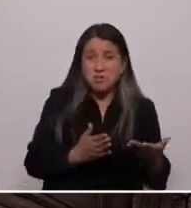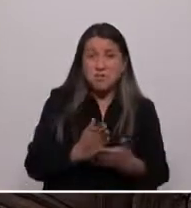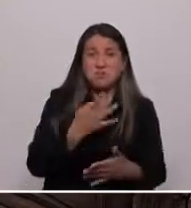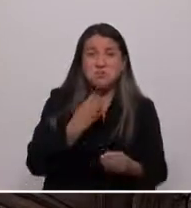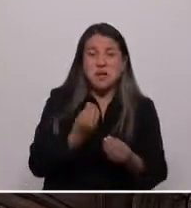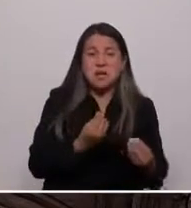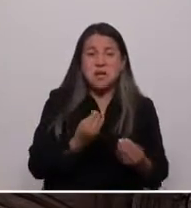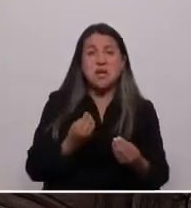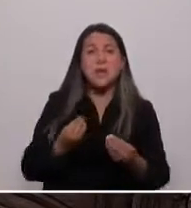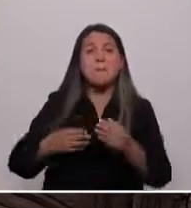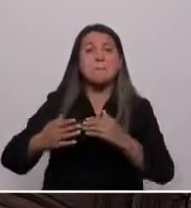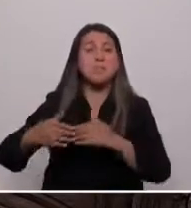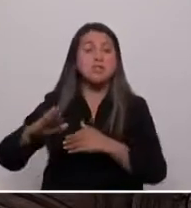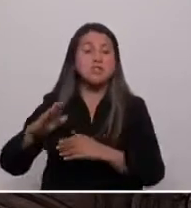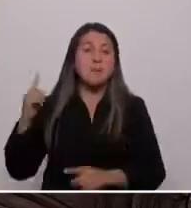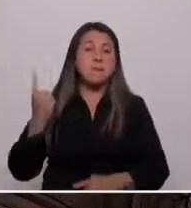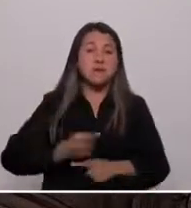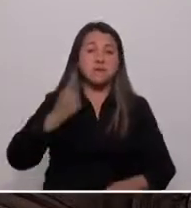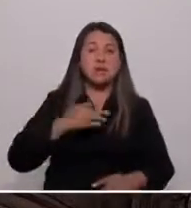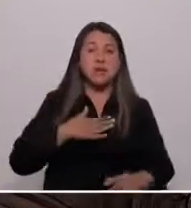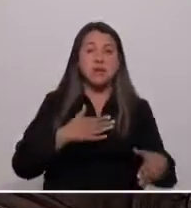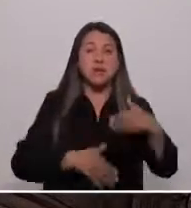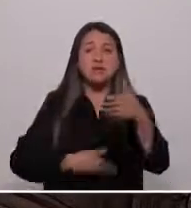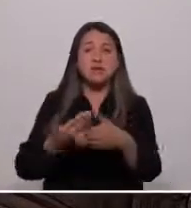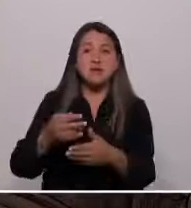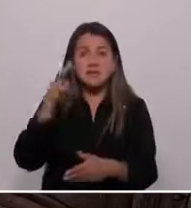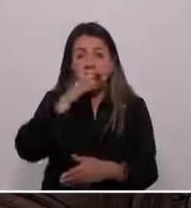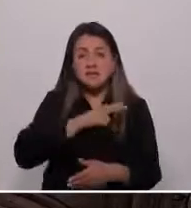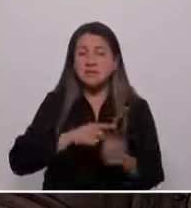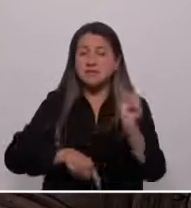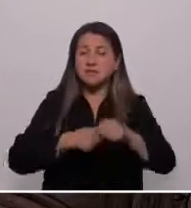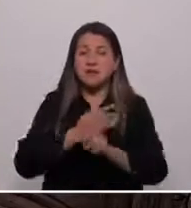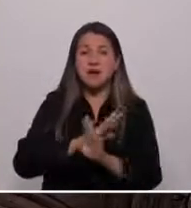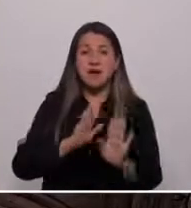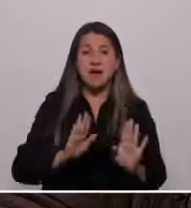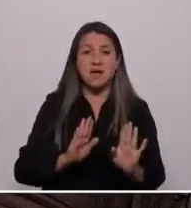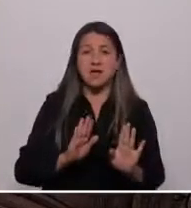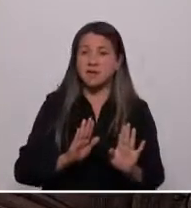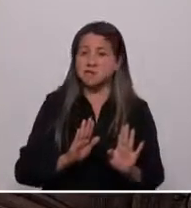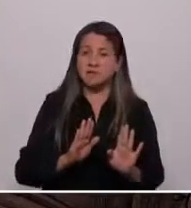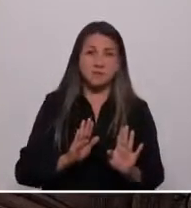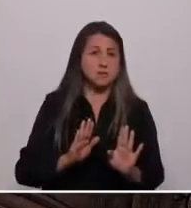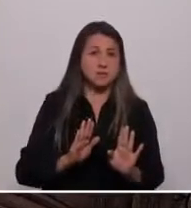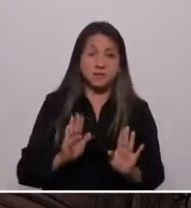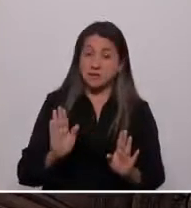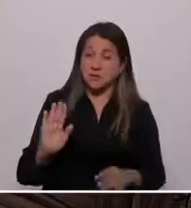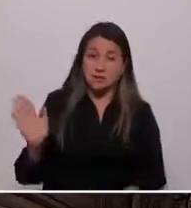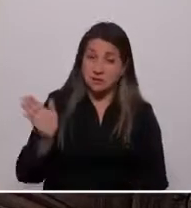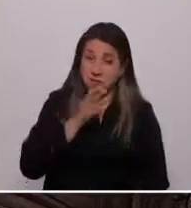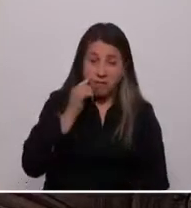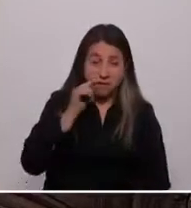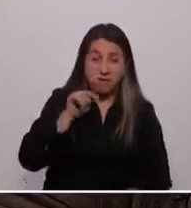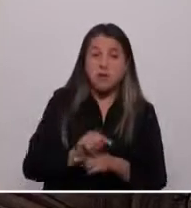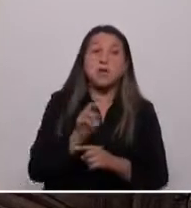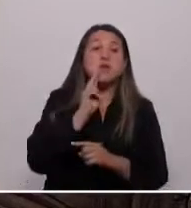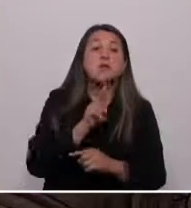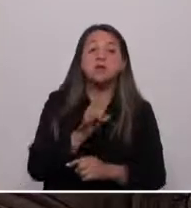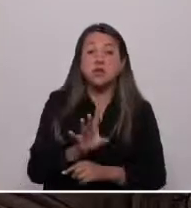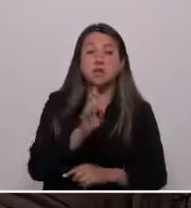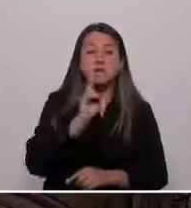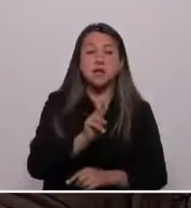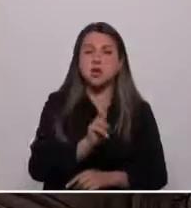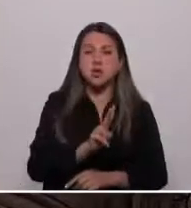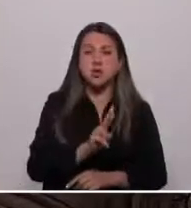que ya ha resuelto avanzar sin tranzar, no tiene destino. Es una constitución condenada al fracaso porque será